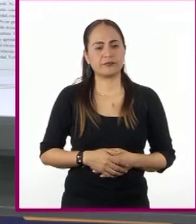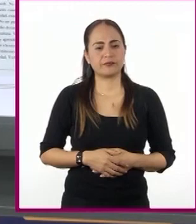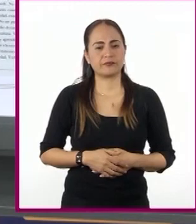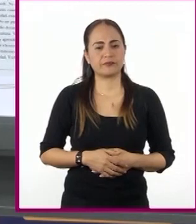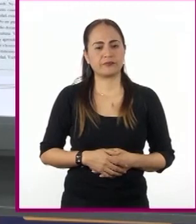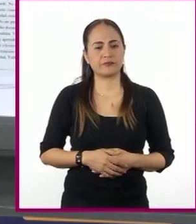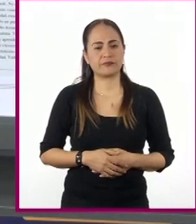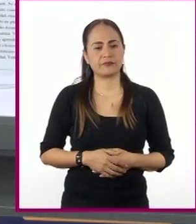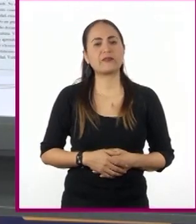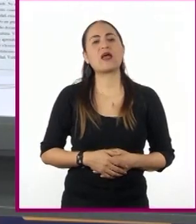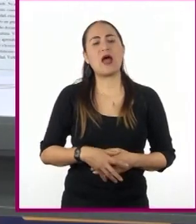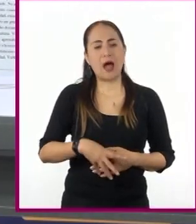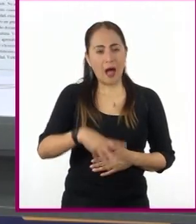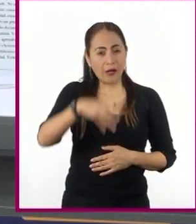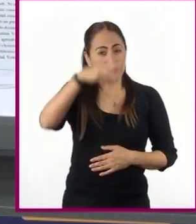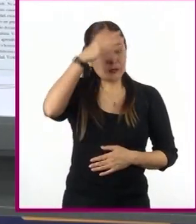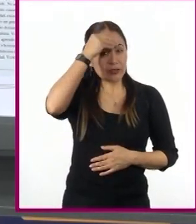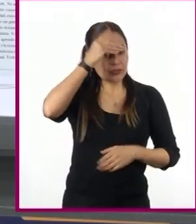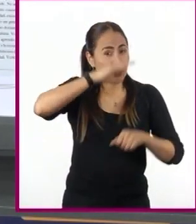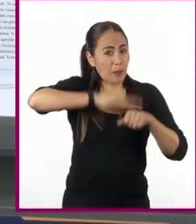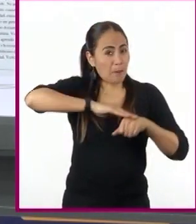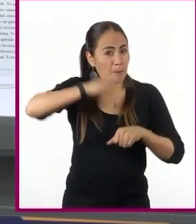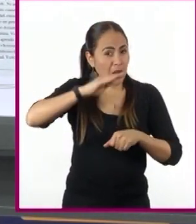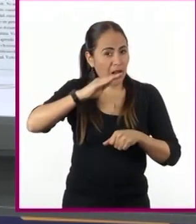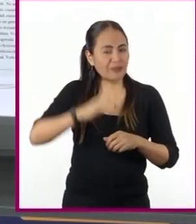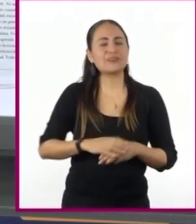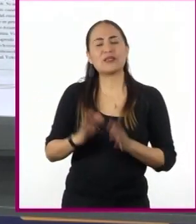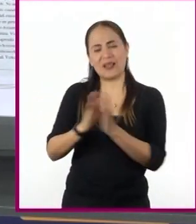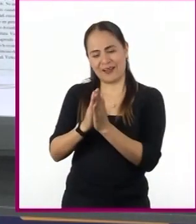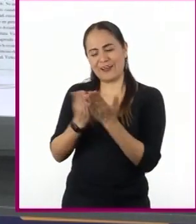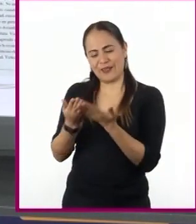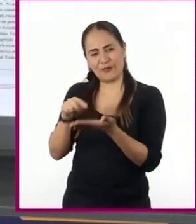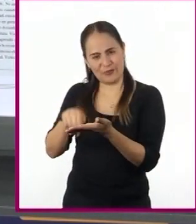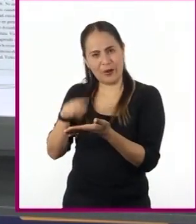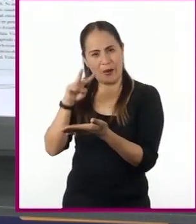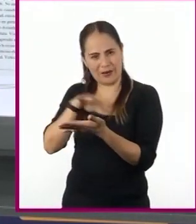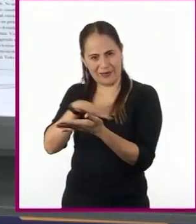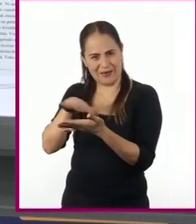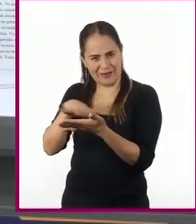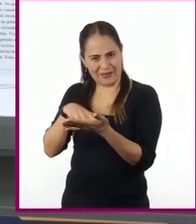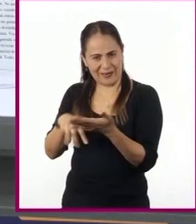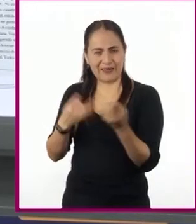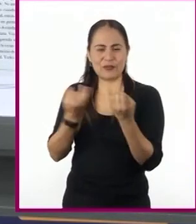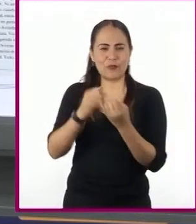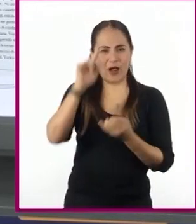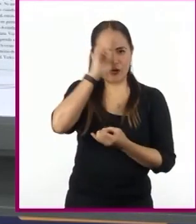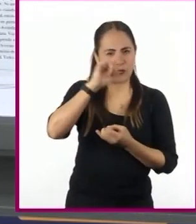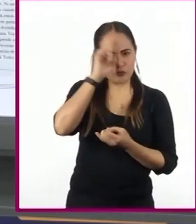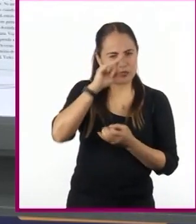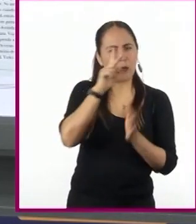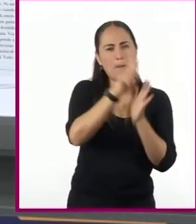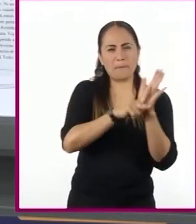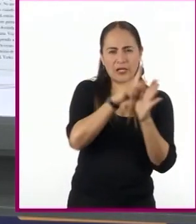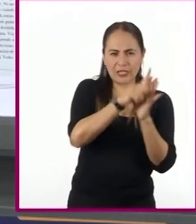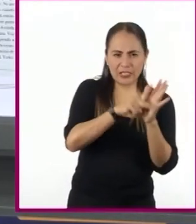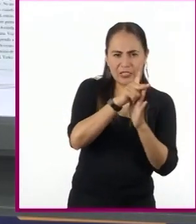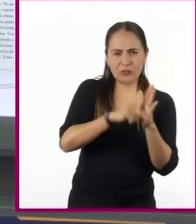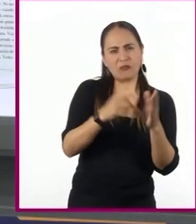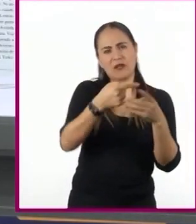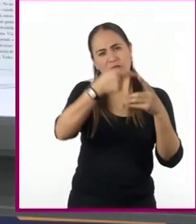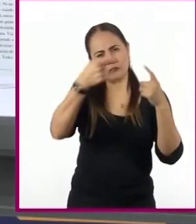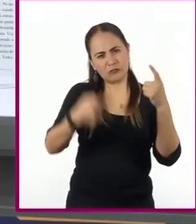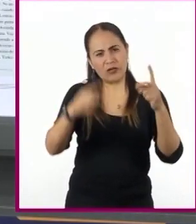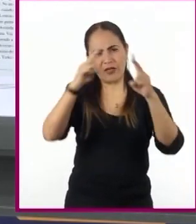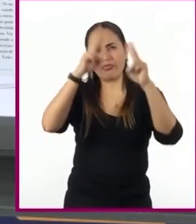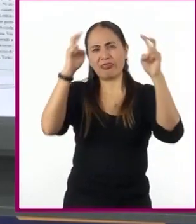Para seguir aprendiendo de este tema, consulten su libro de texto y también les recomendamos buscar películas y series